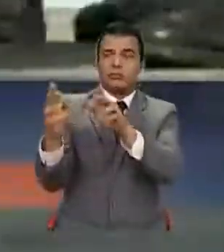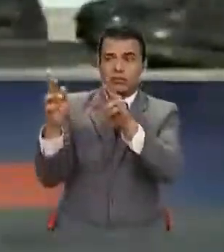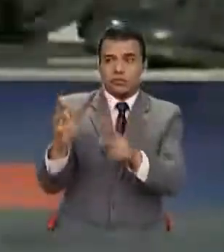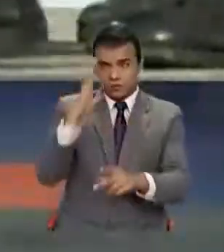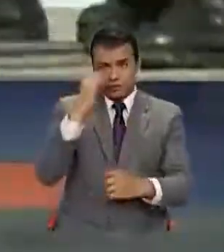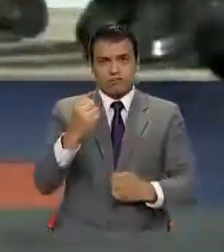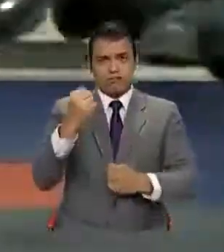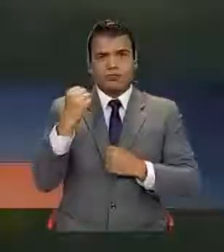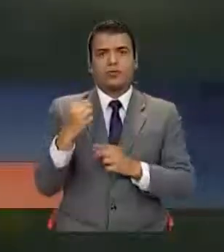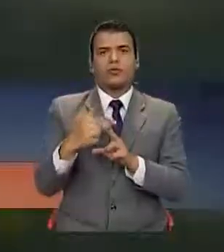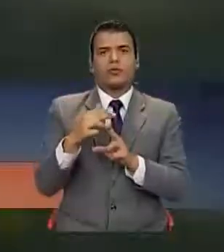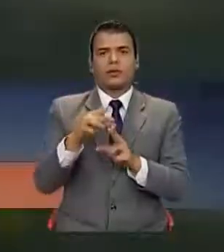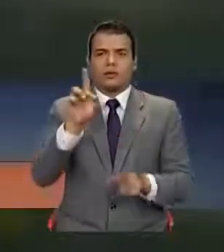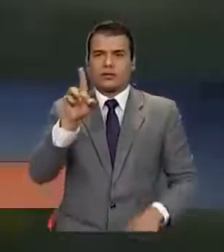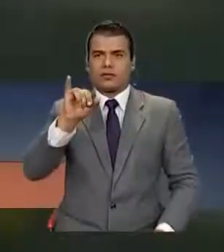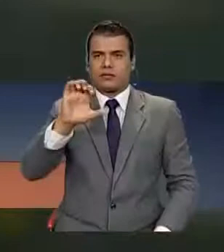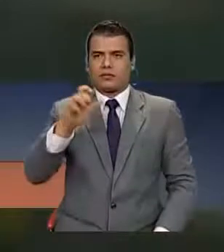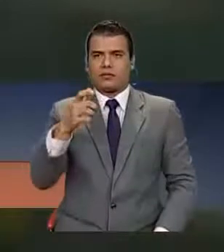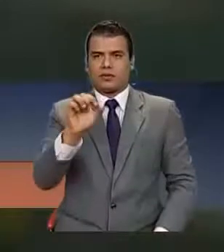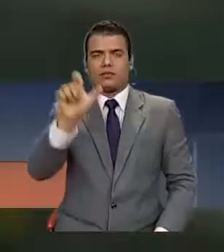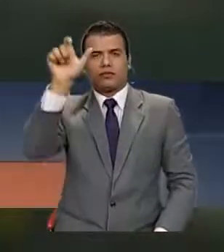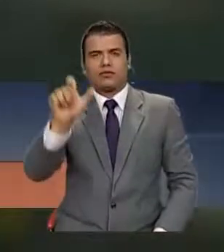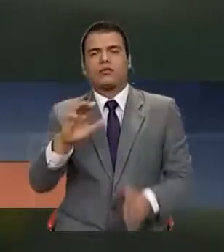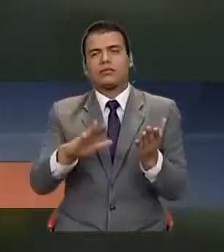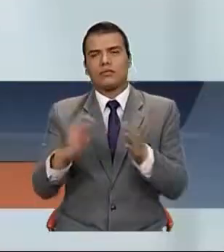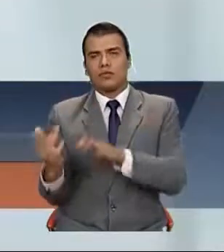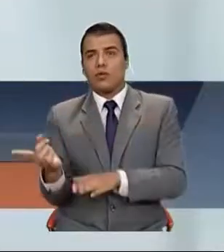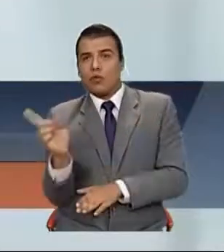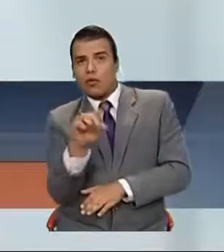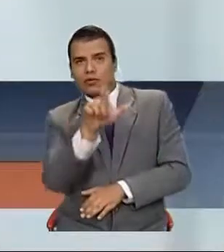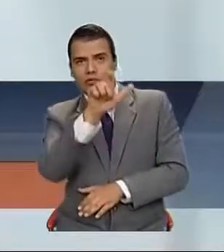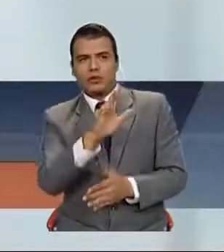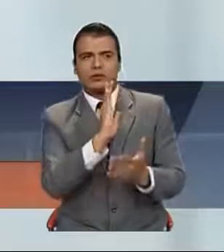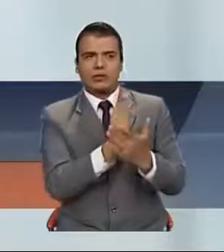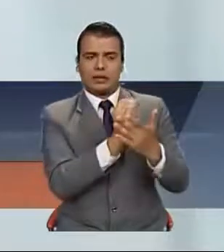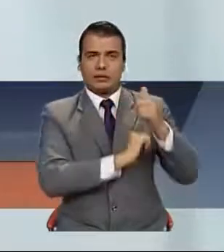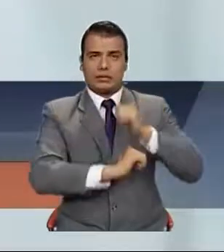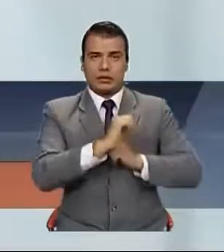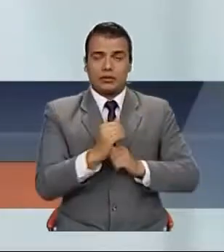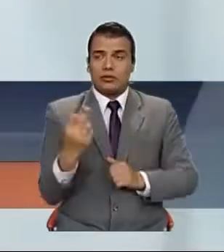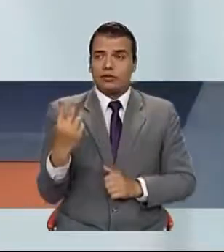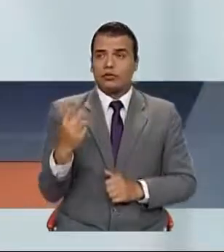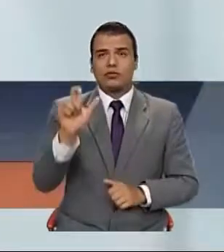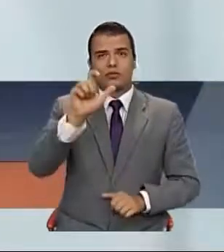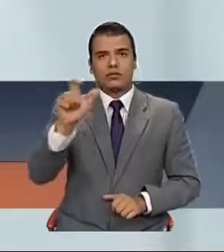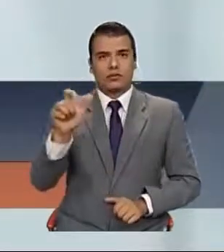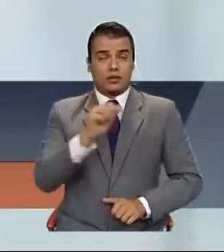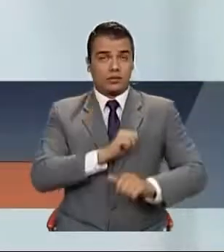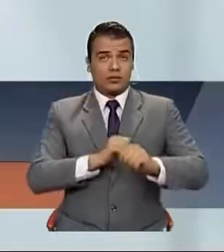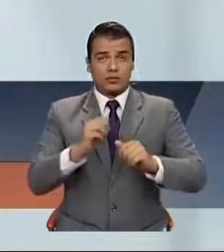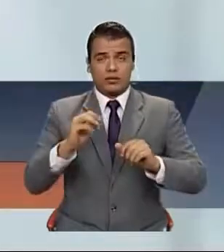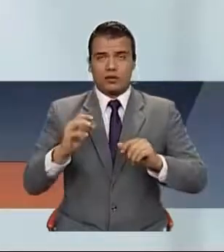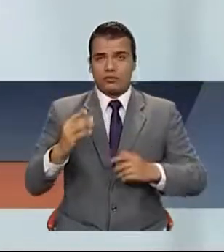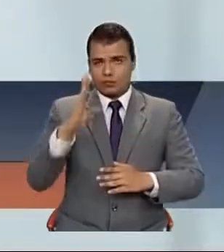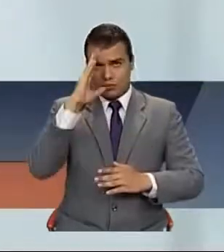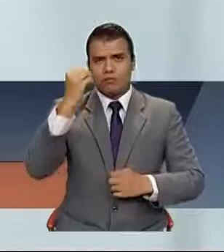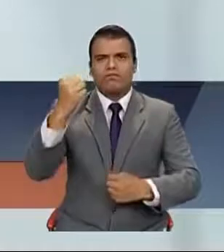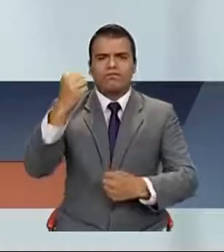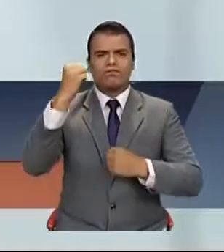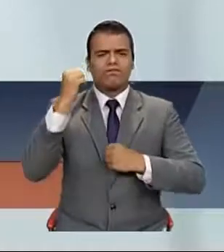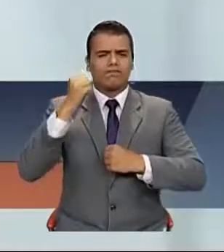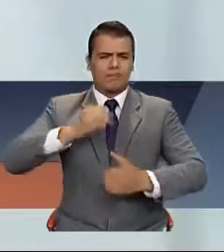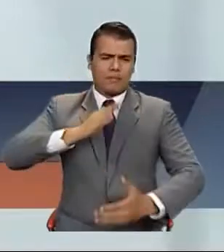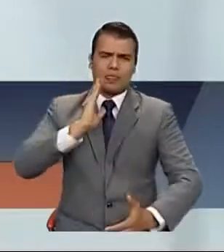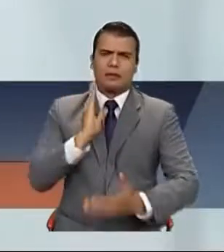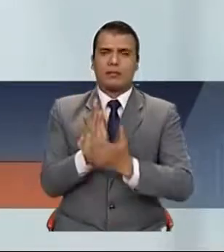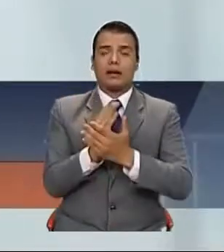regular Diego Armando Fonseca murió, otro militar resultó herido. Resultaron dos soldados heridos sobre el sector